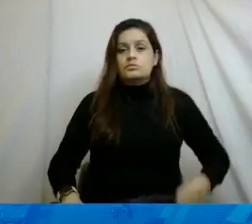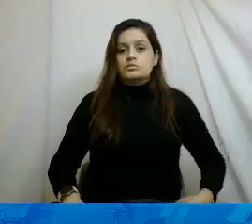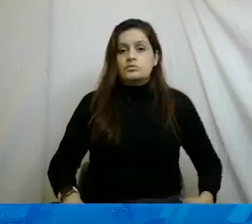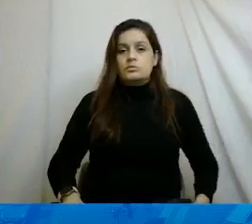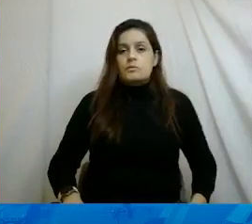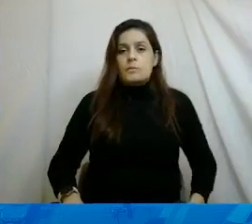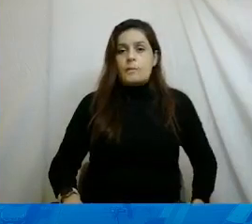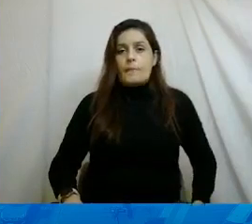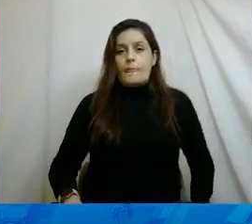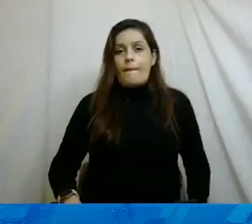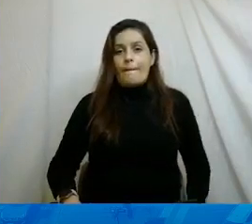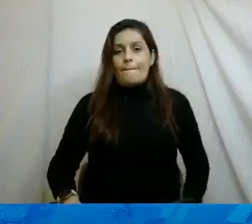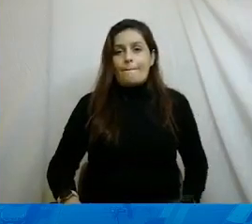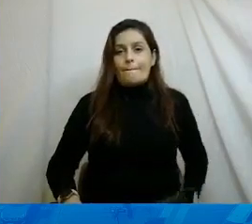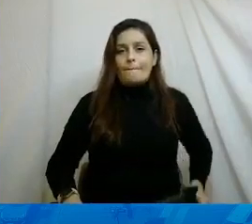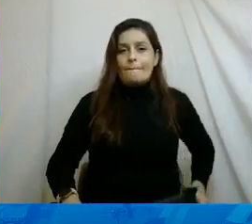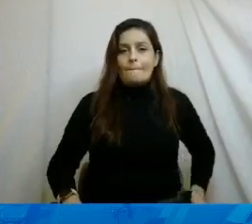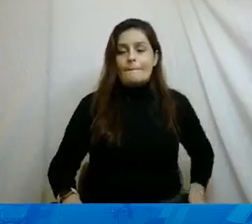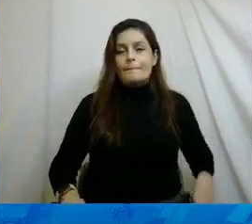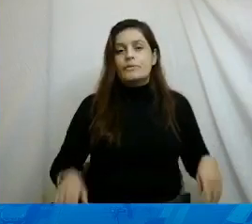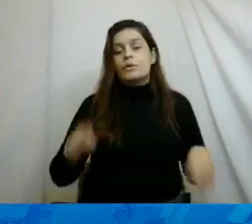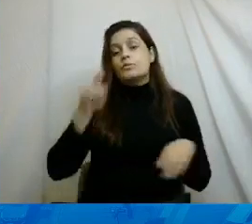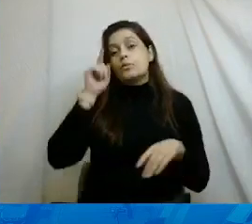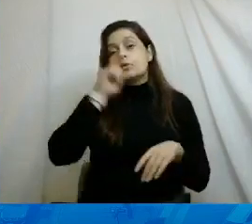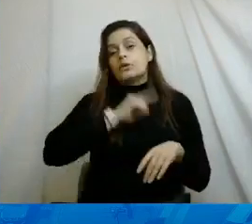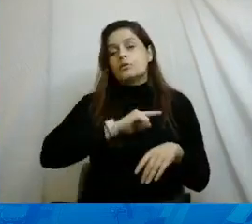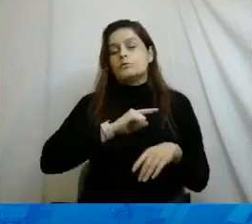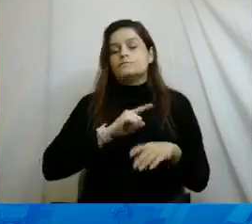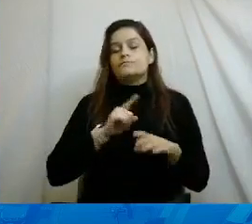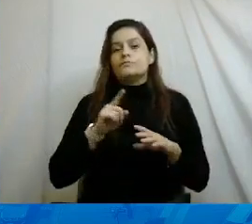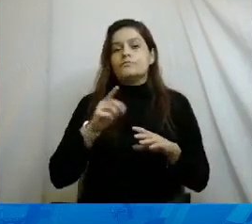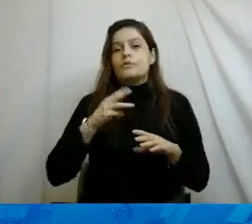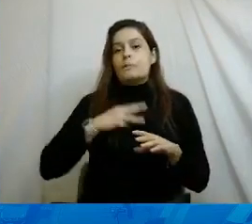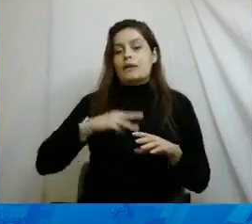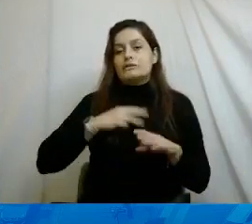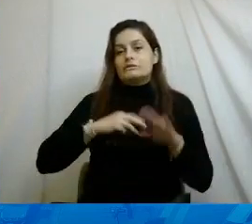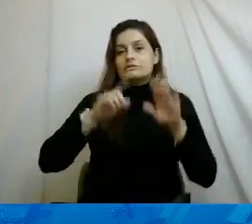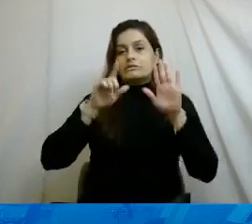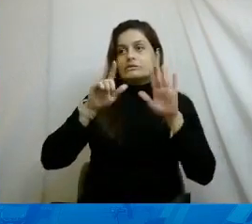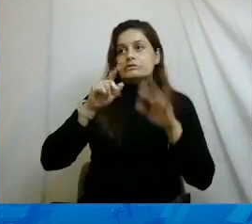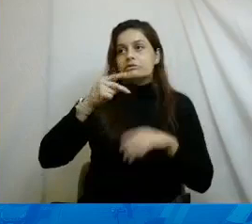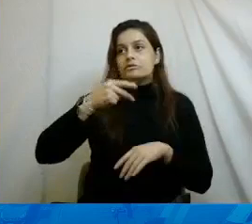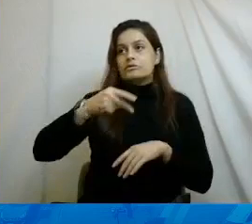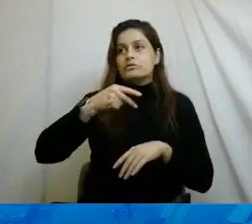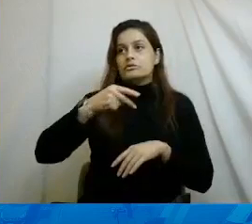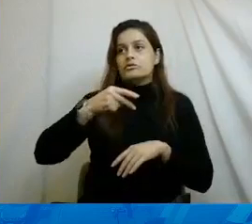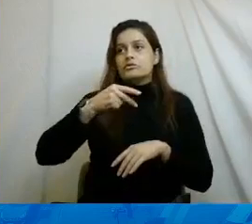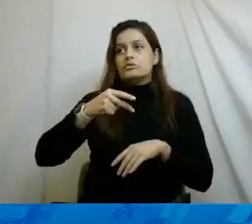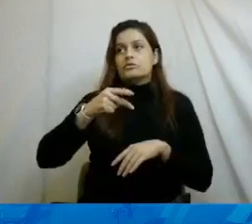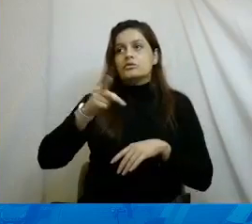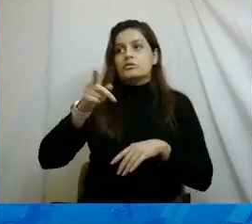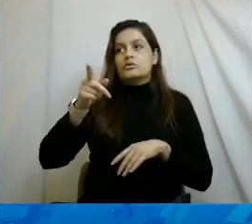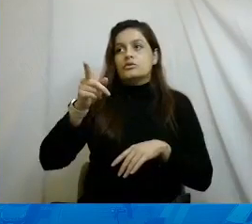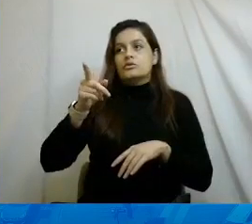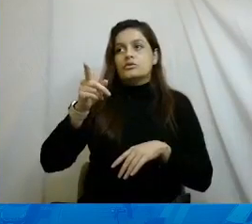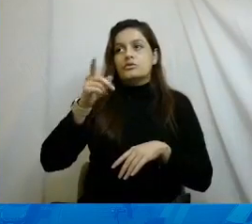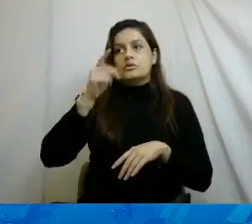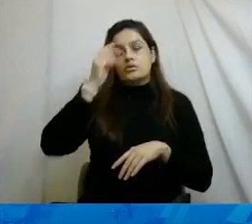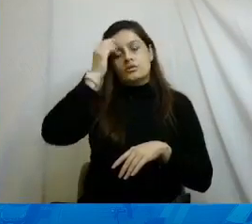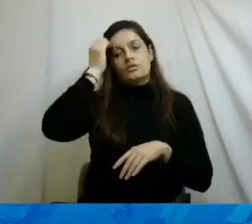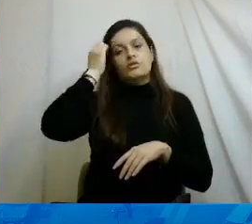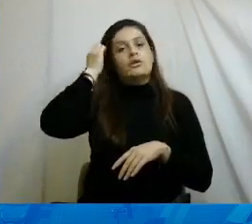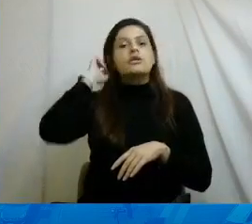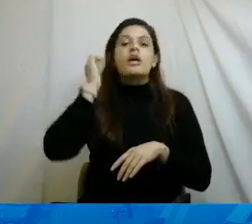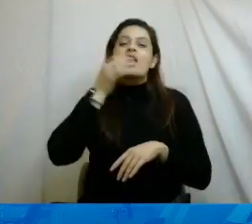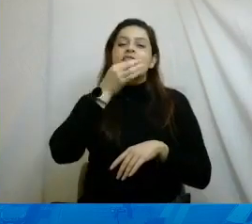agrupación. Y por último, alcaldesa, el martes 7 de junio se nos entregó el preinforme de control, que se estima una deuda flotante de